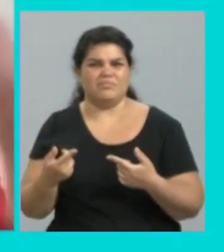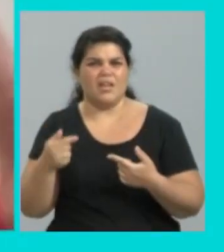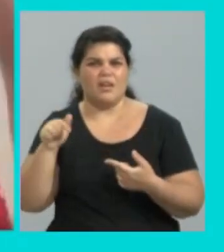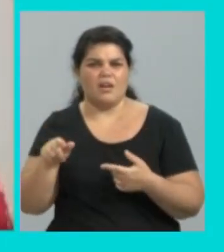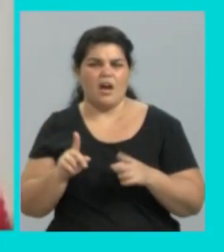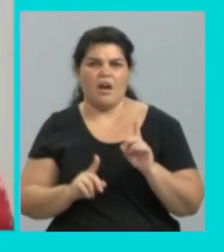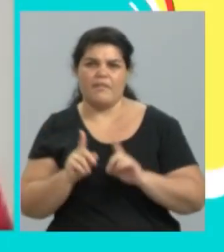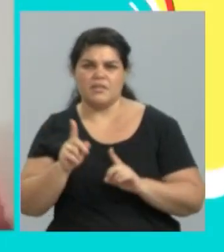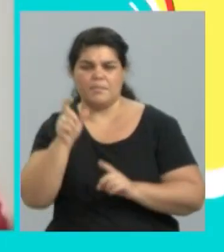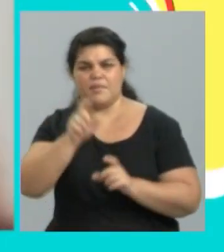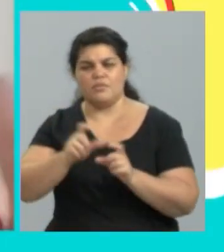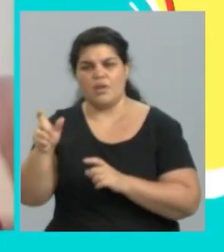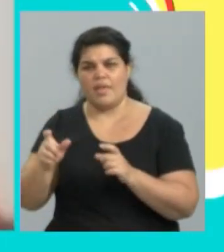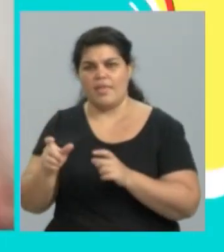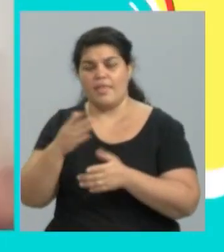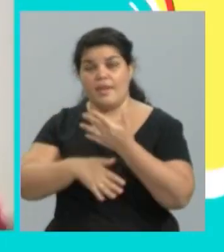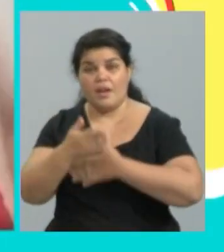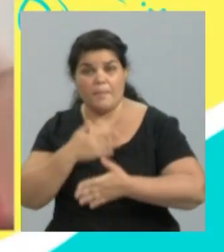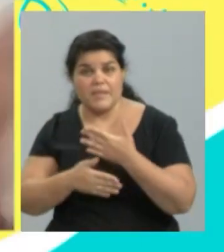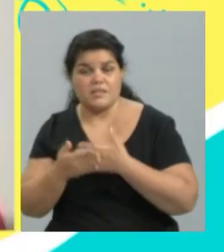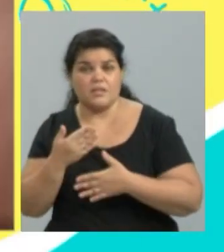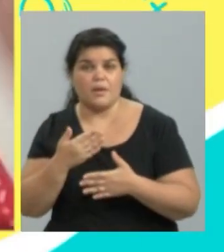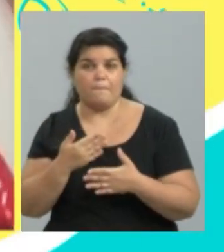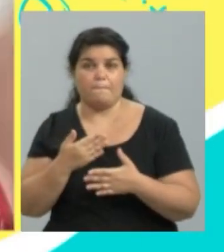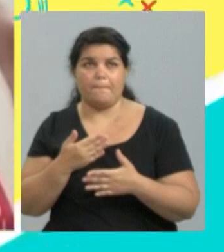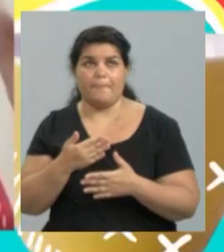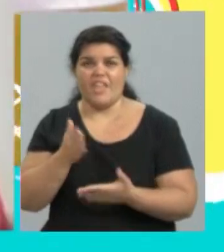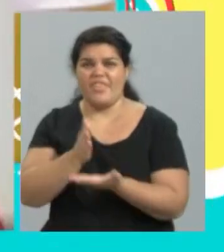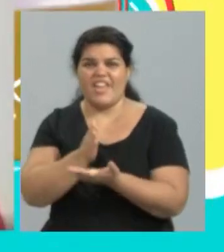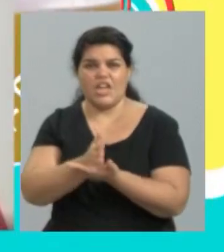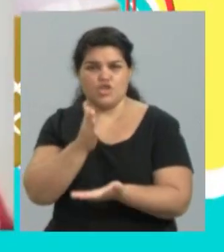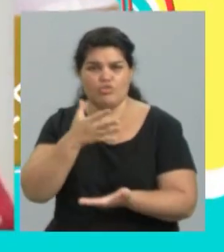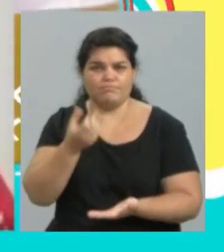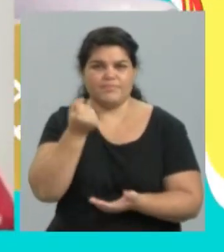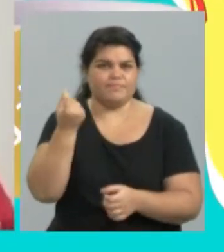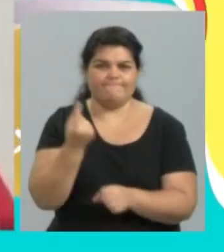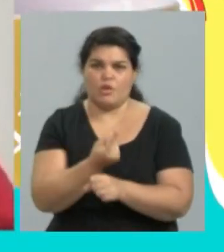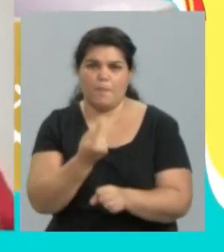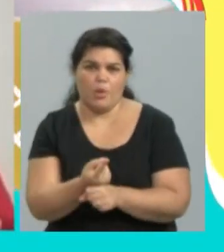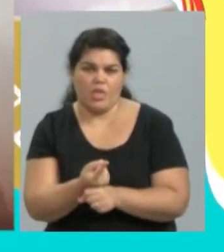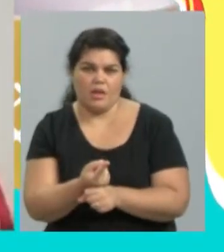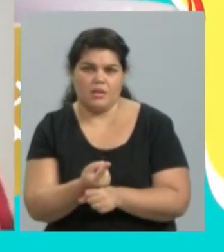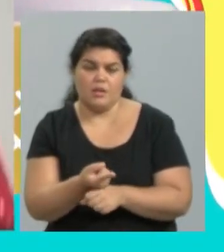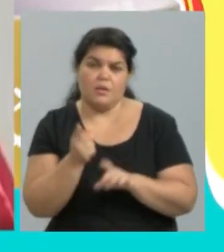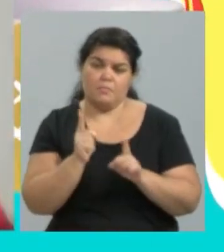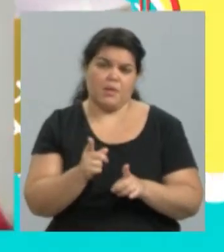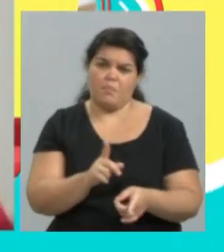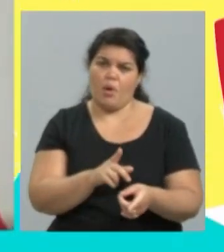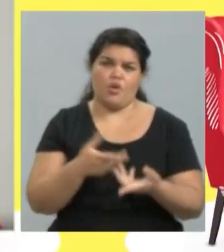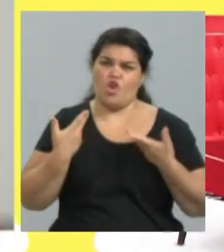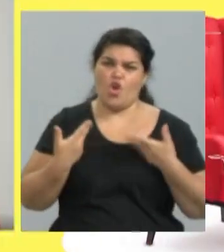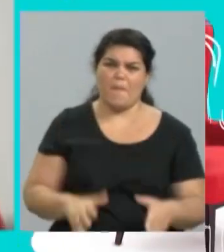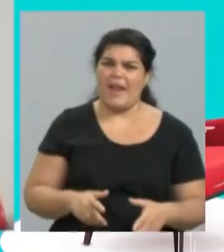por ahí impiden que las personas con discapacidad puedan acceder a sus derechos. Por Sí. ejemplo, lo más común y corriente es el